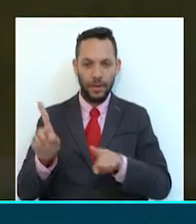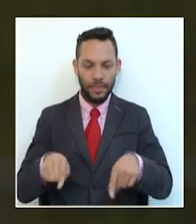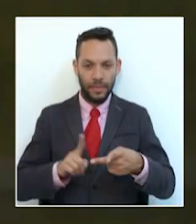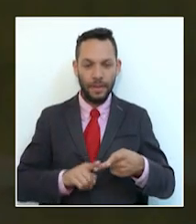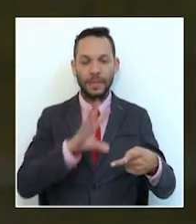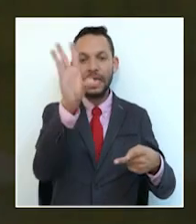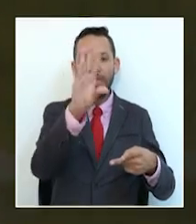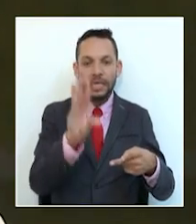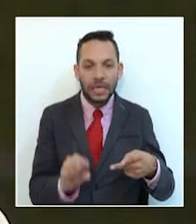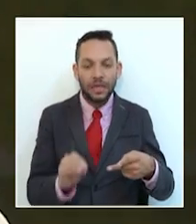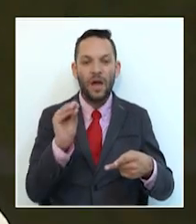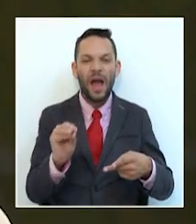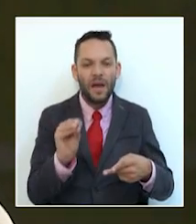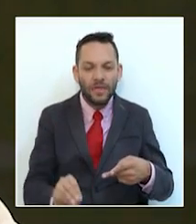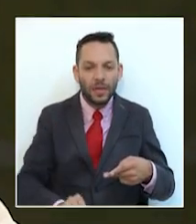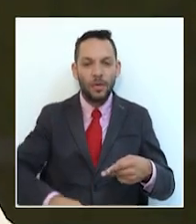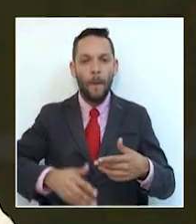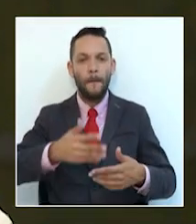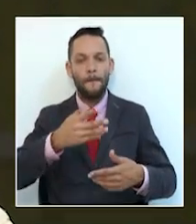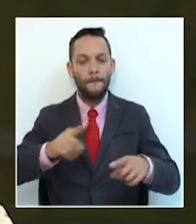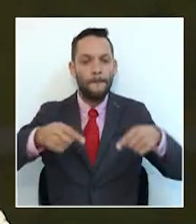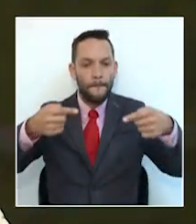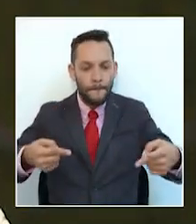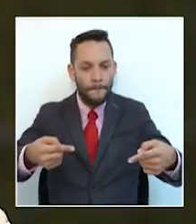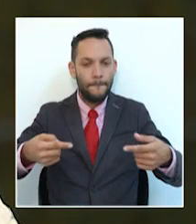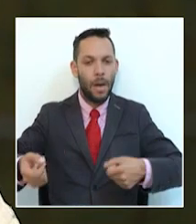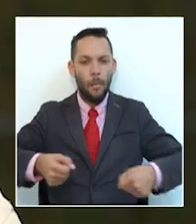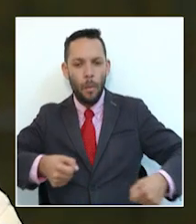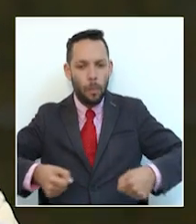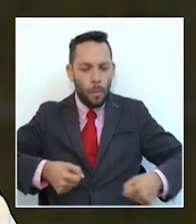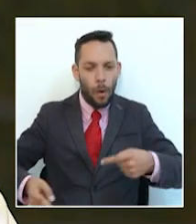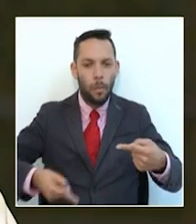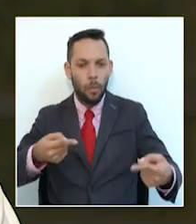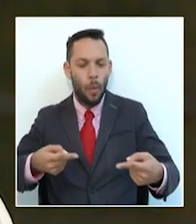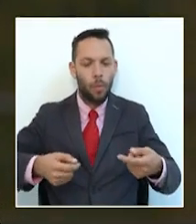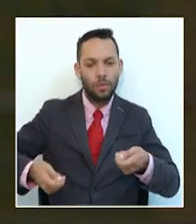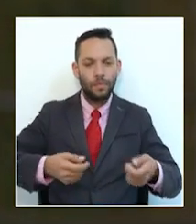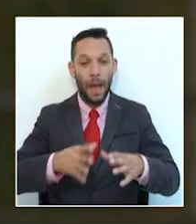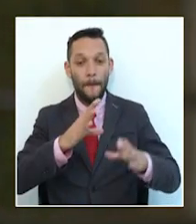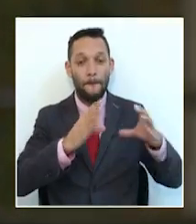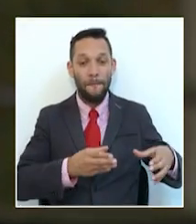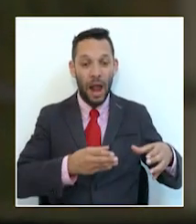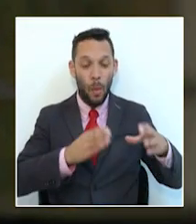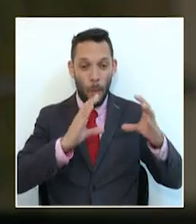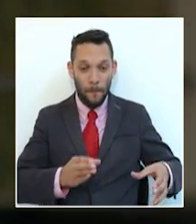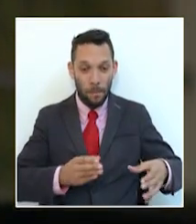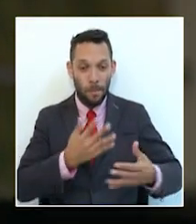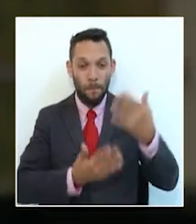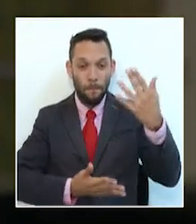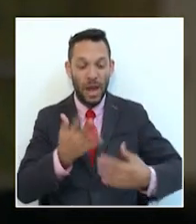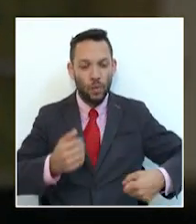otra buena noticia en balonmano. Mañana mínimo será plata. No será fácil el partido porque es ante Antioquia. Balonmano en la rama